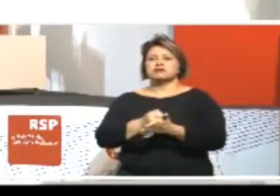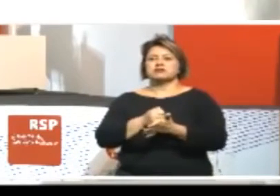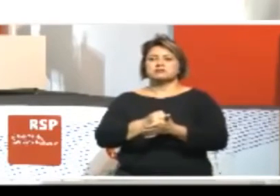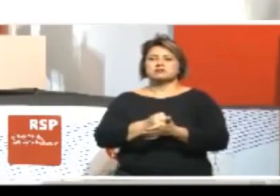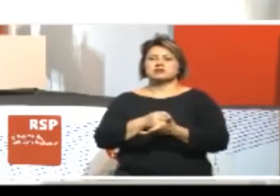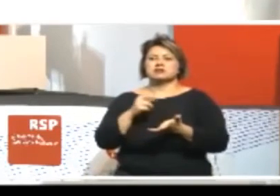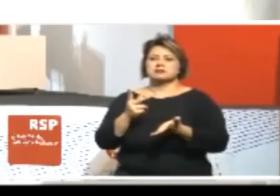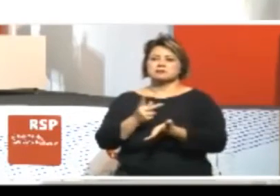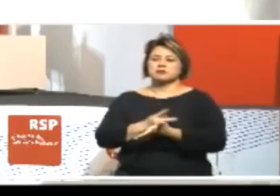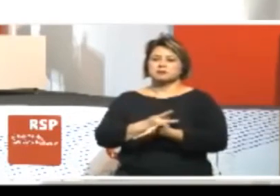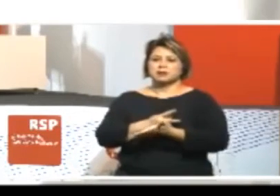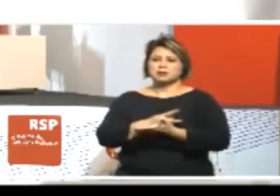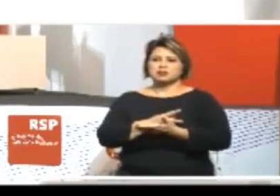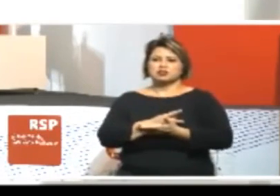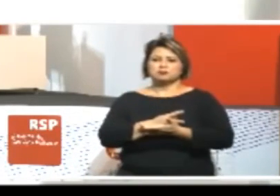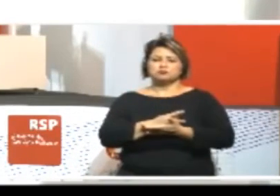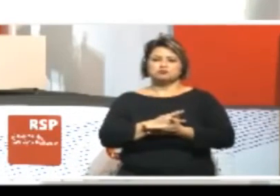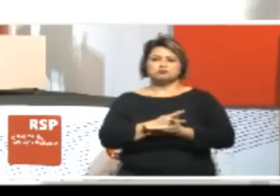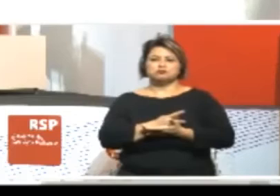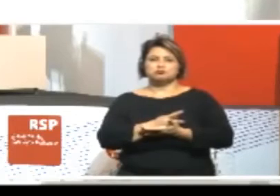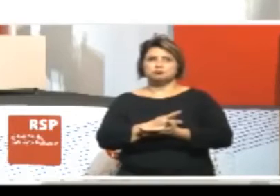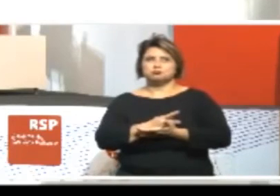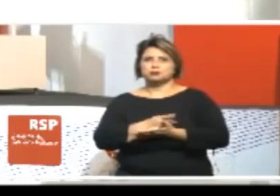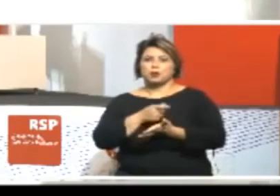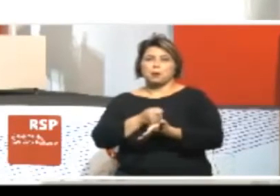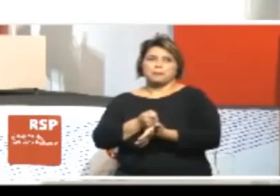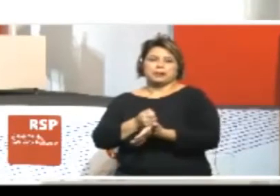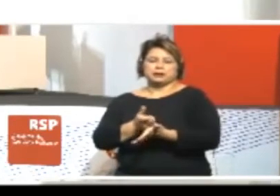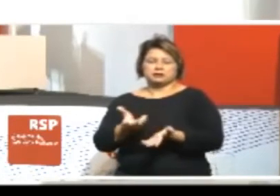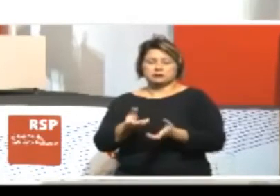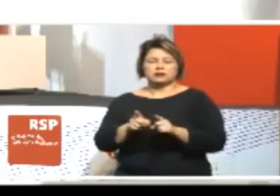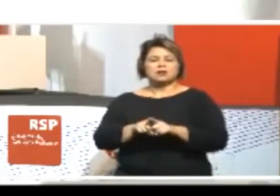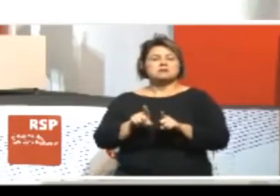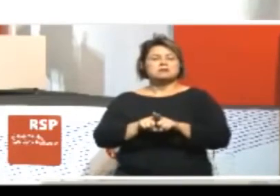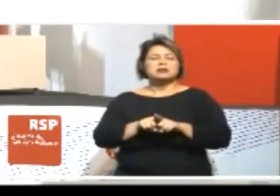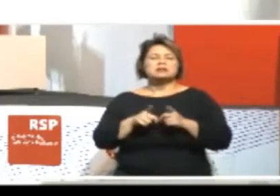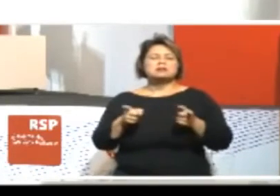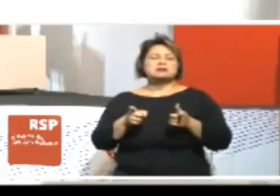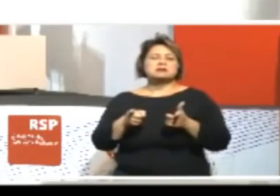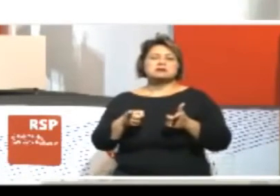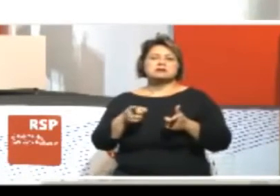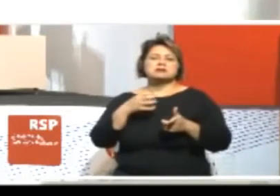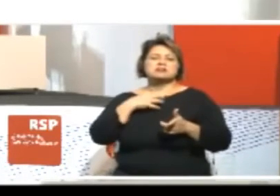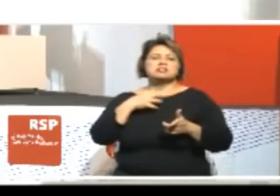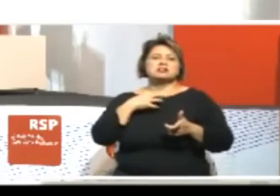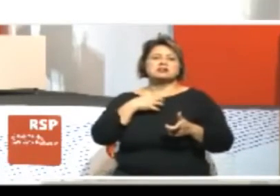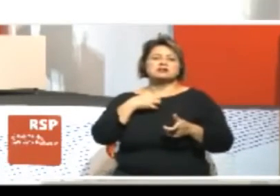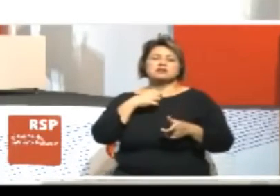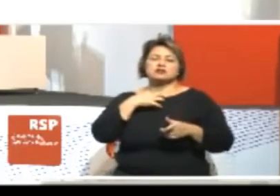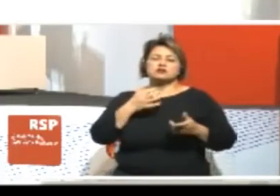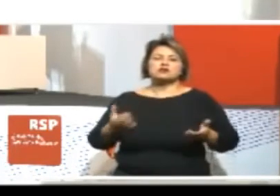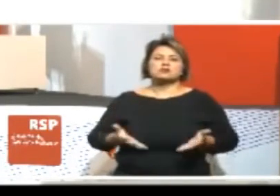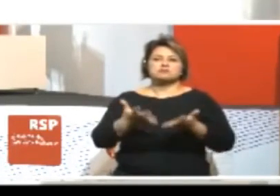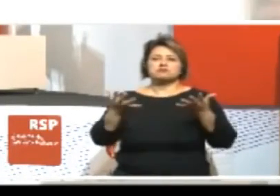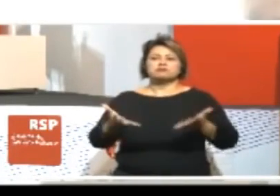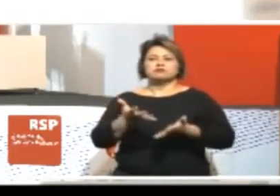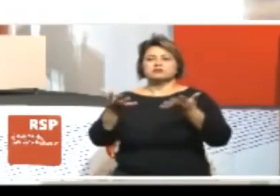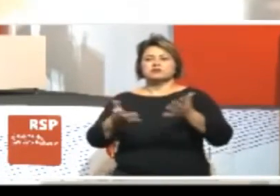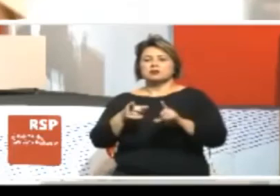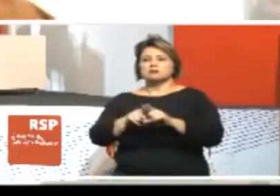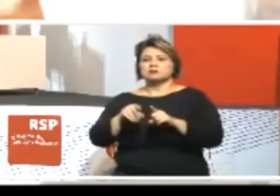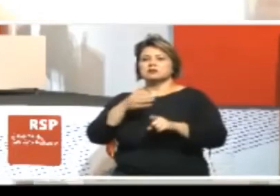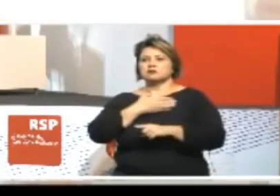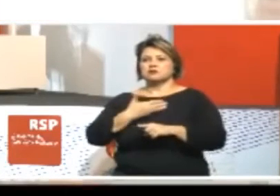forma obligatoria, sino más que todo es de estimular. Hay muchísimas prácticas que los gobiernos centrales pueden adoptar